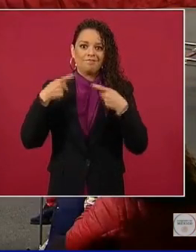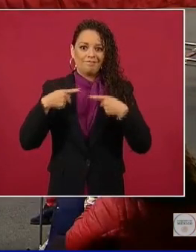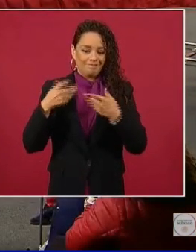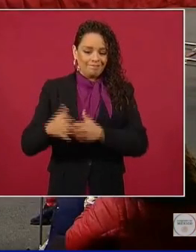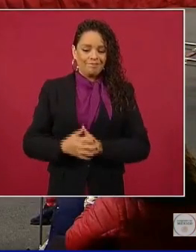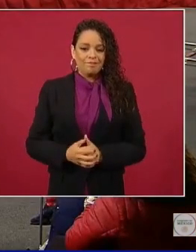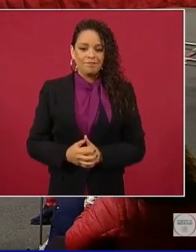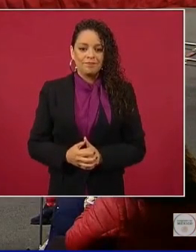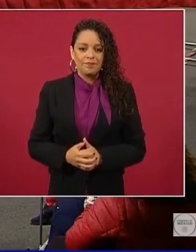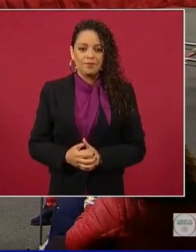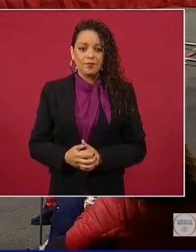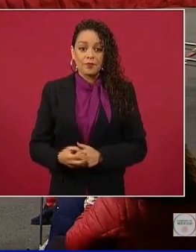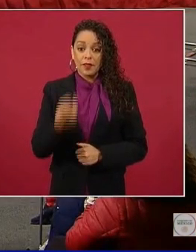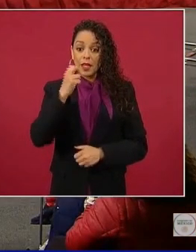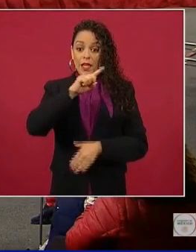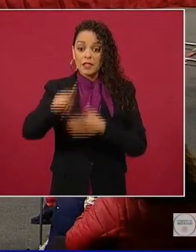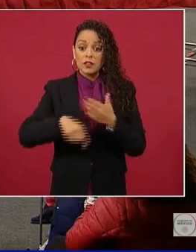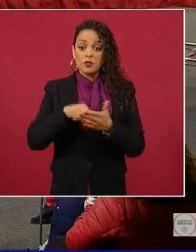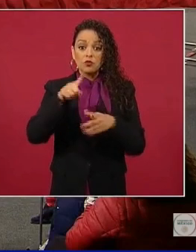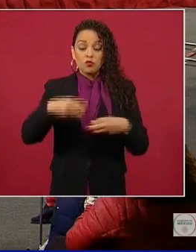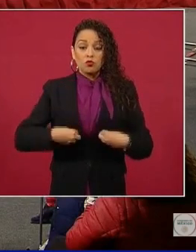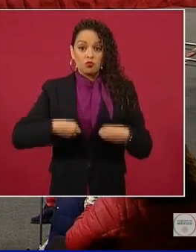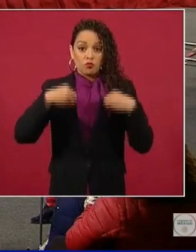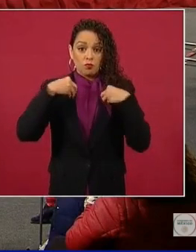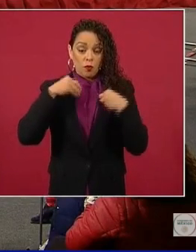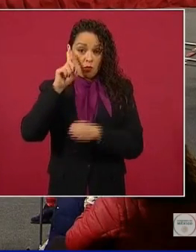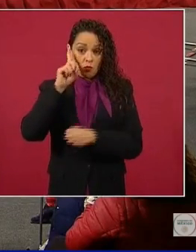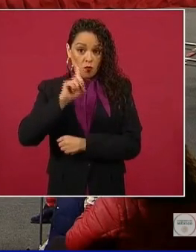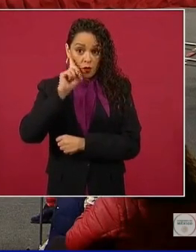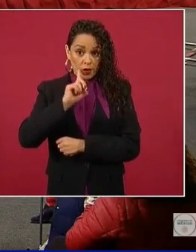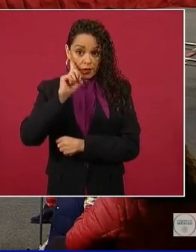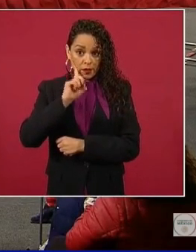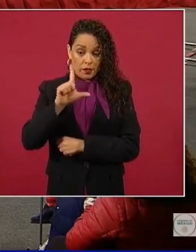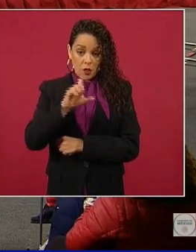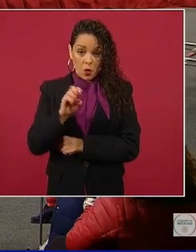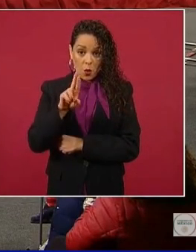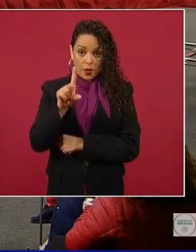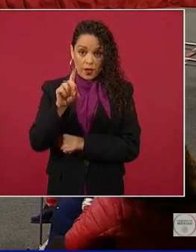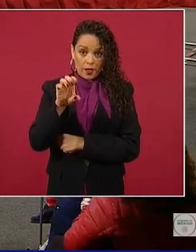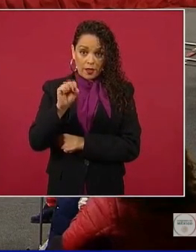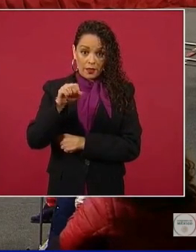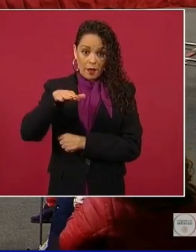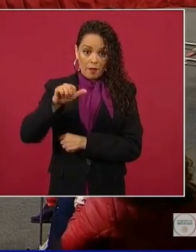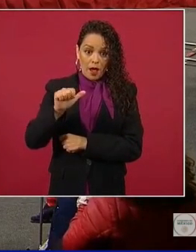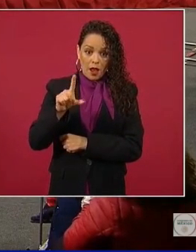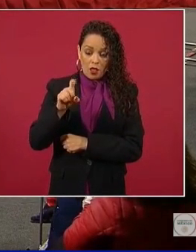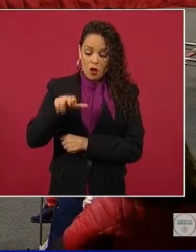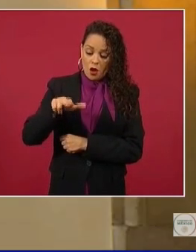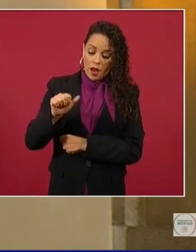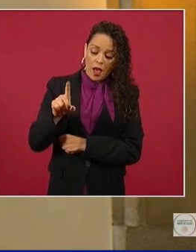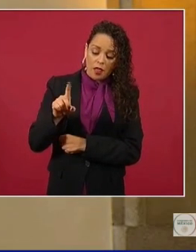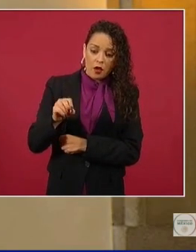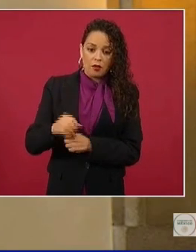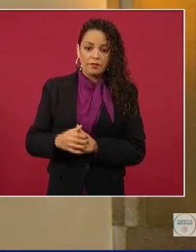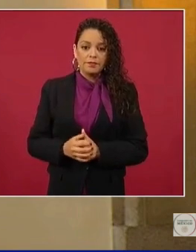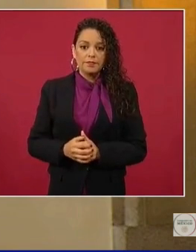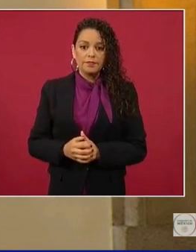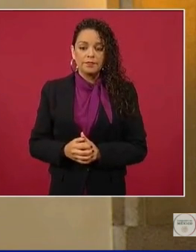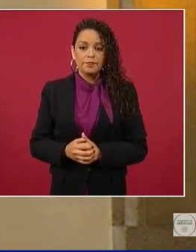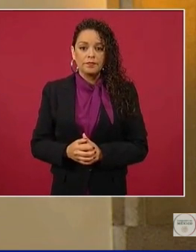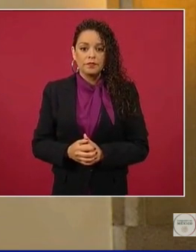punto el domicilio donde vivía a lourdes maldonado tuvimos conocimiento